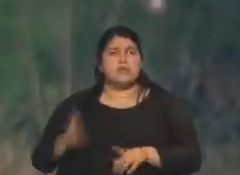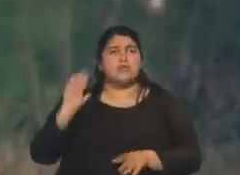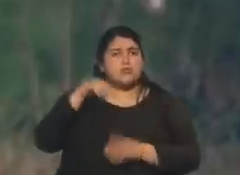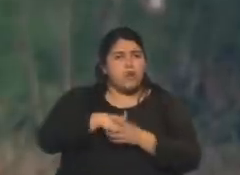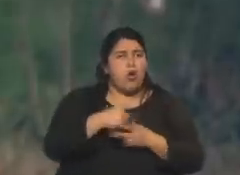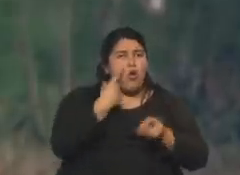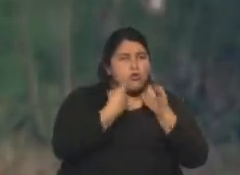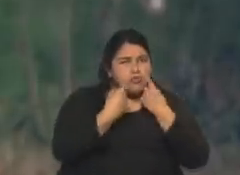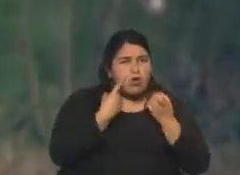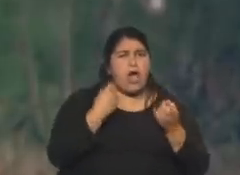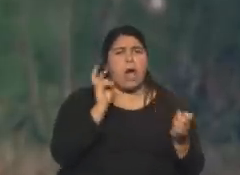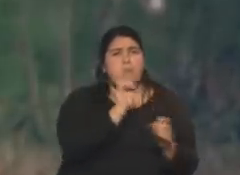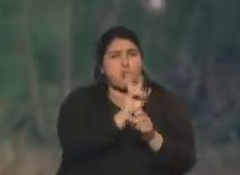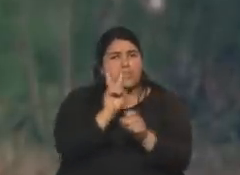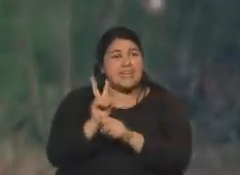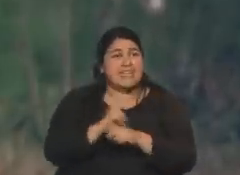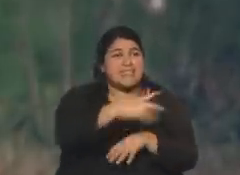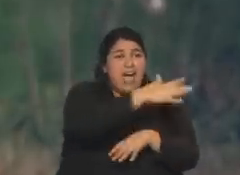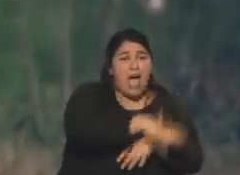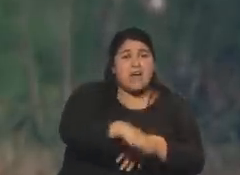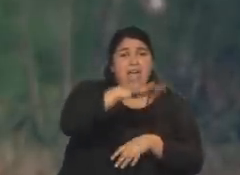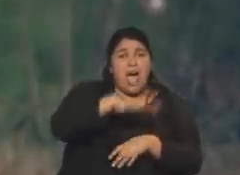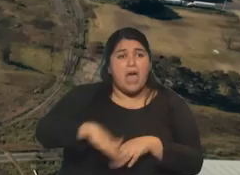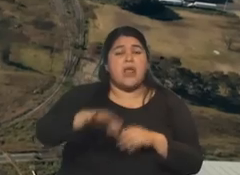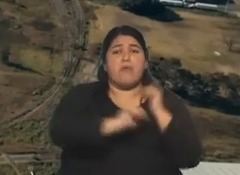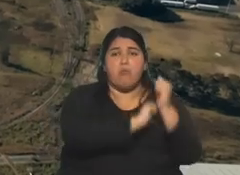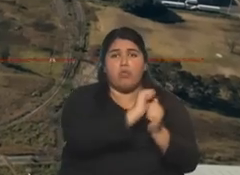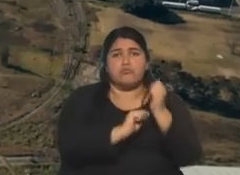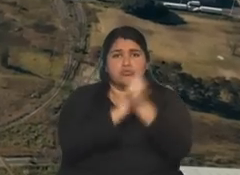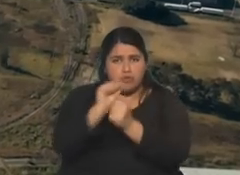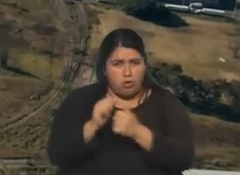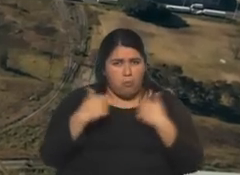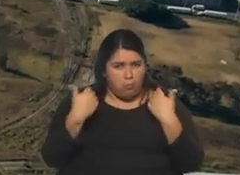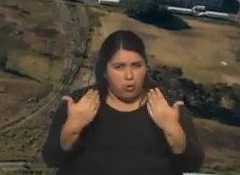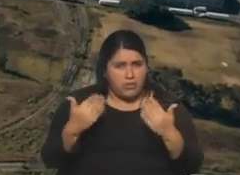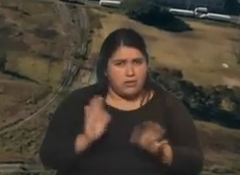y proteger las áreas productivas de nuestra tierra?